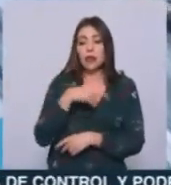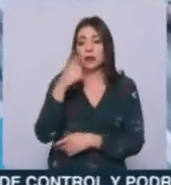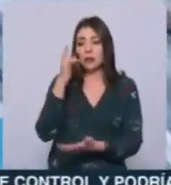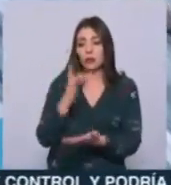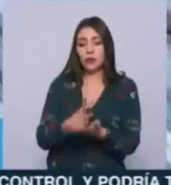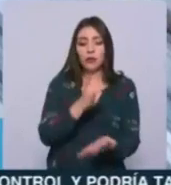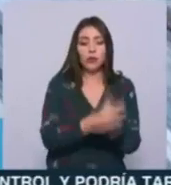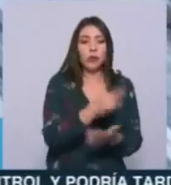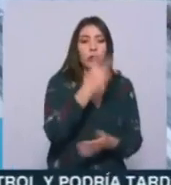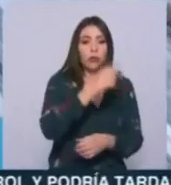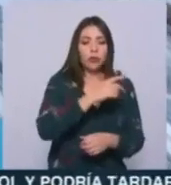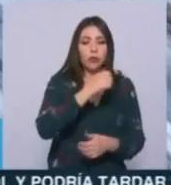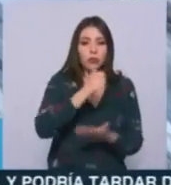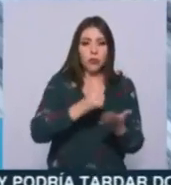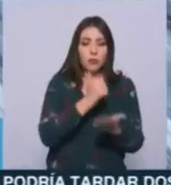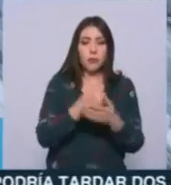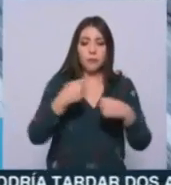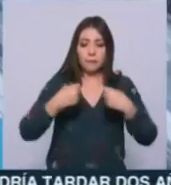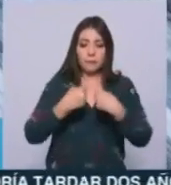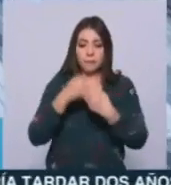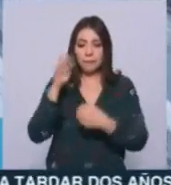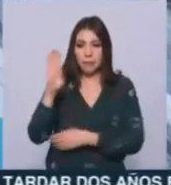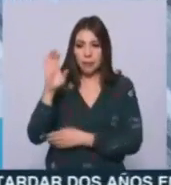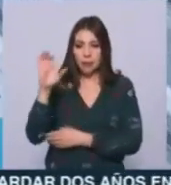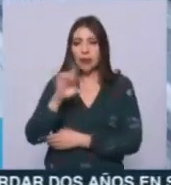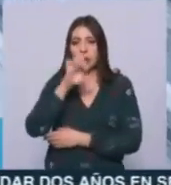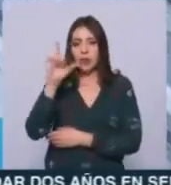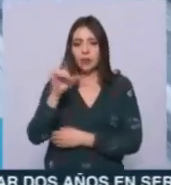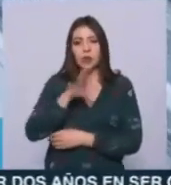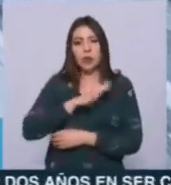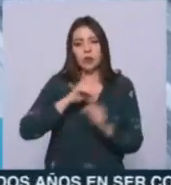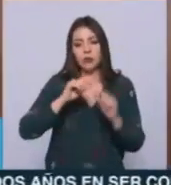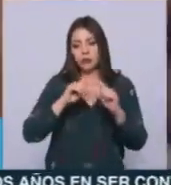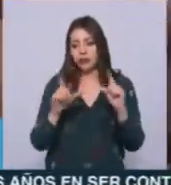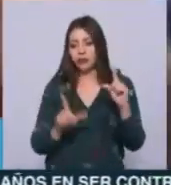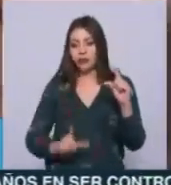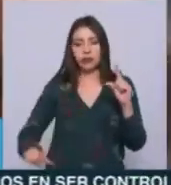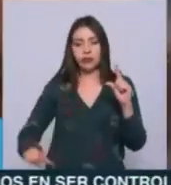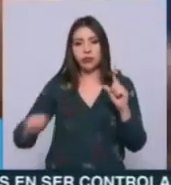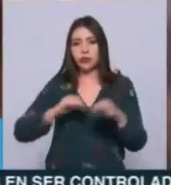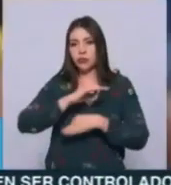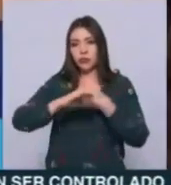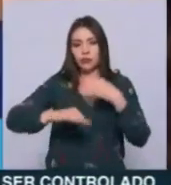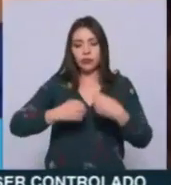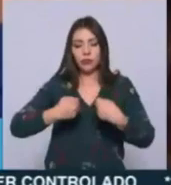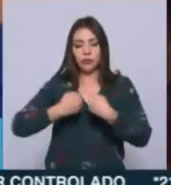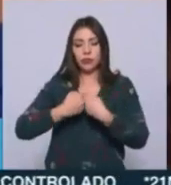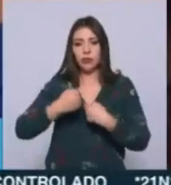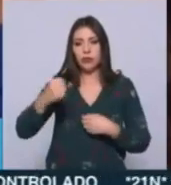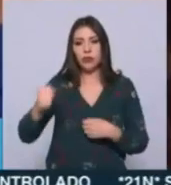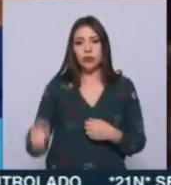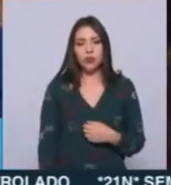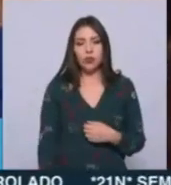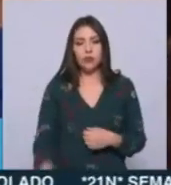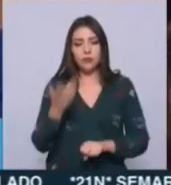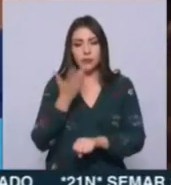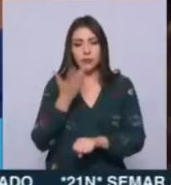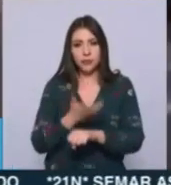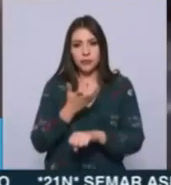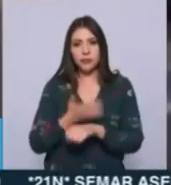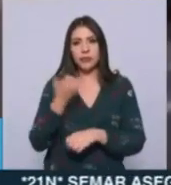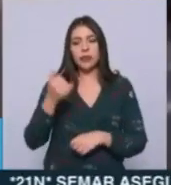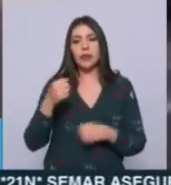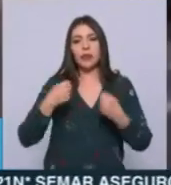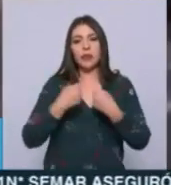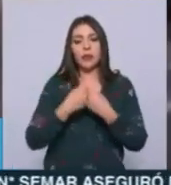México, en la frontera con Baja California, y ahora se extenderá a lo largo y ancho de toda nuestra frontera, de la frontera sur de Estados Unidos, la frontera norte